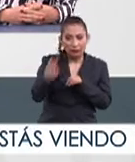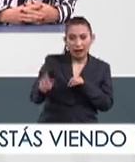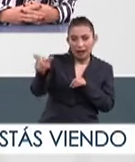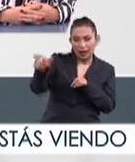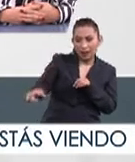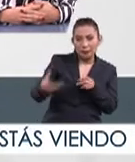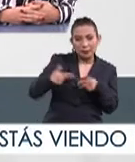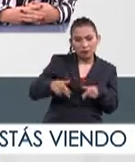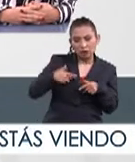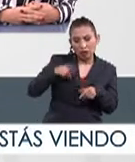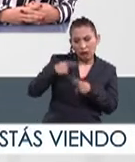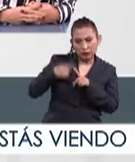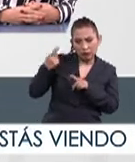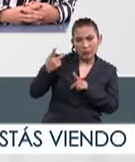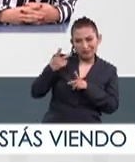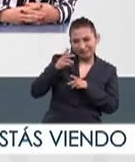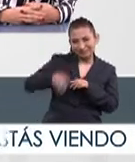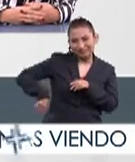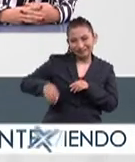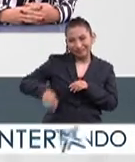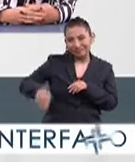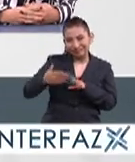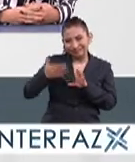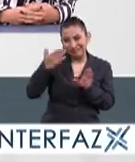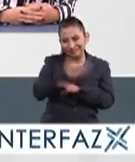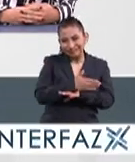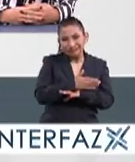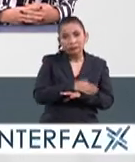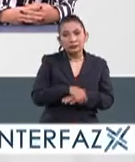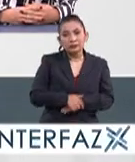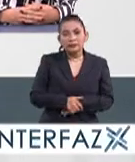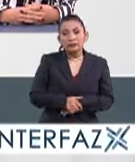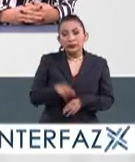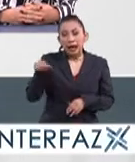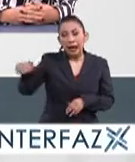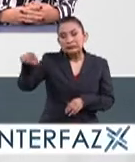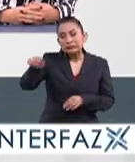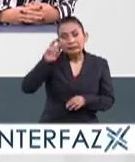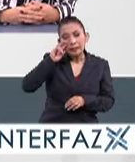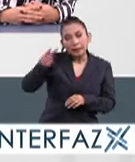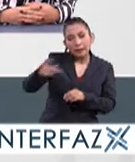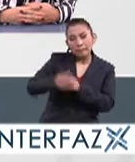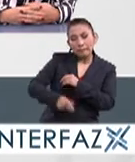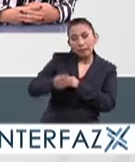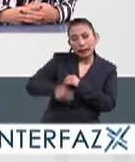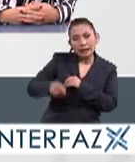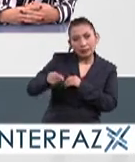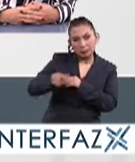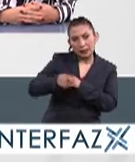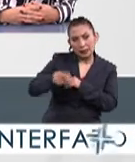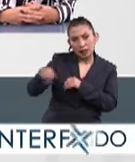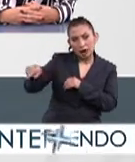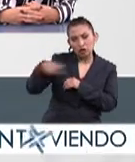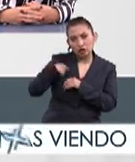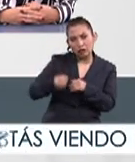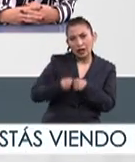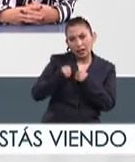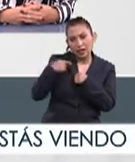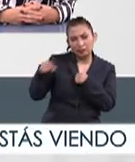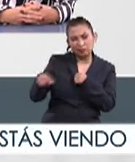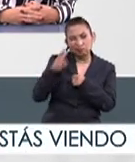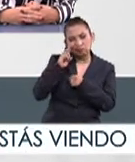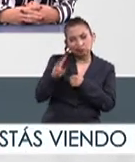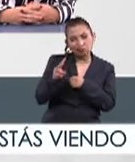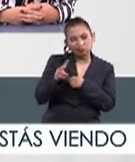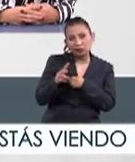estas personas que, como bien lo mencionabas desde el principio de esta charla, están en una situación de precariedad importantísima.